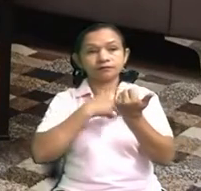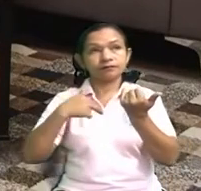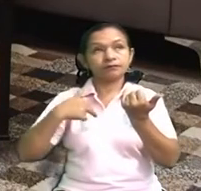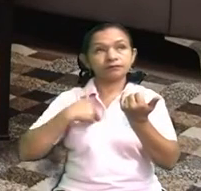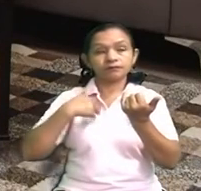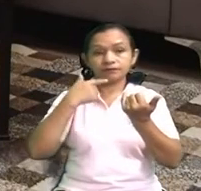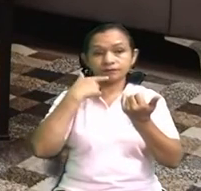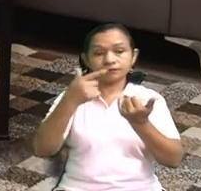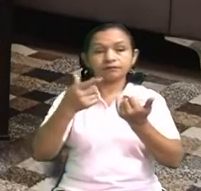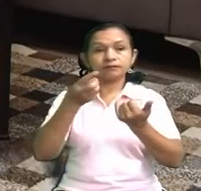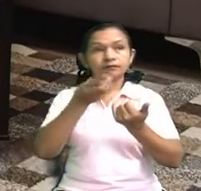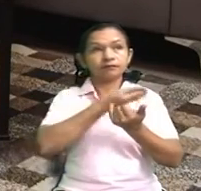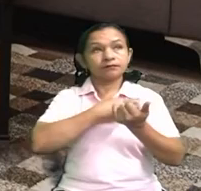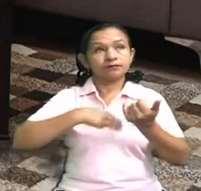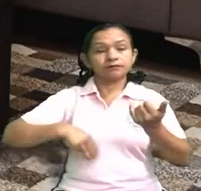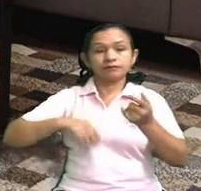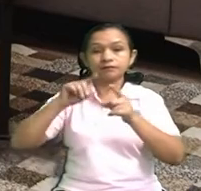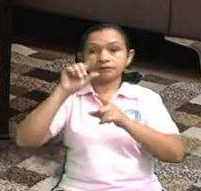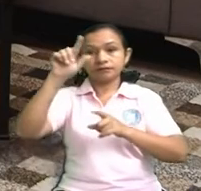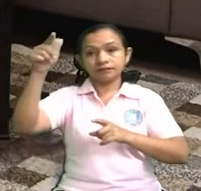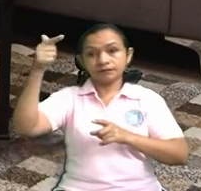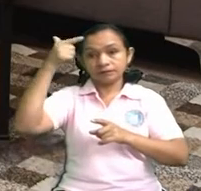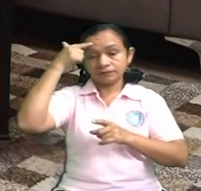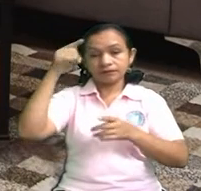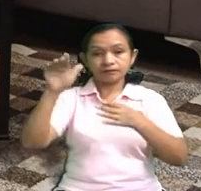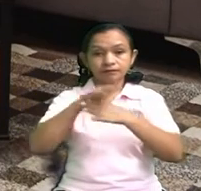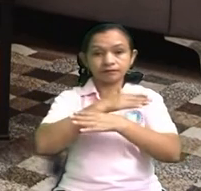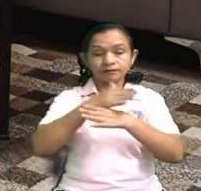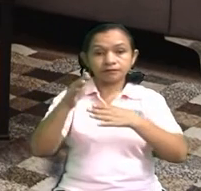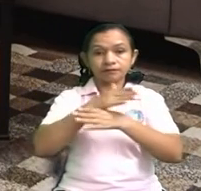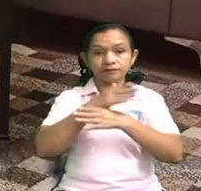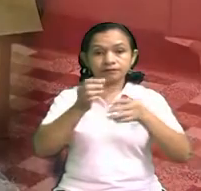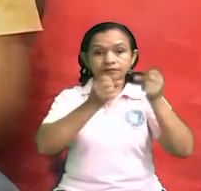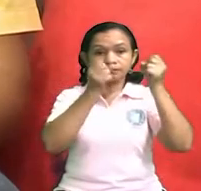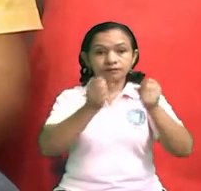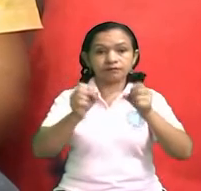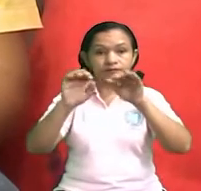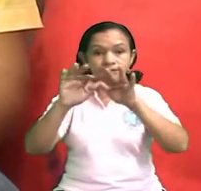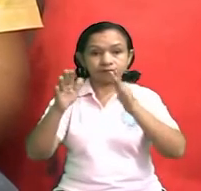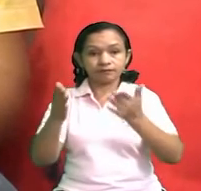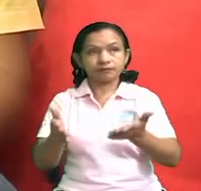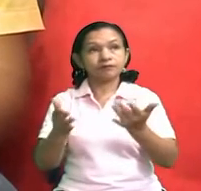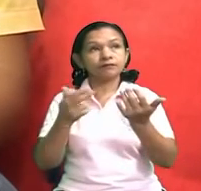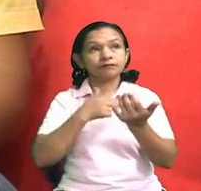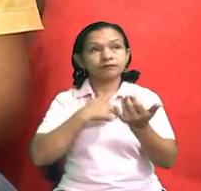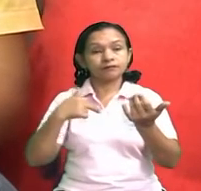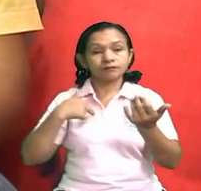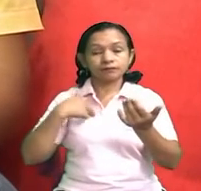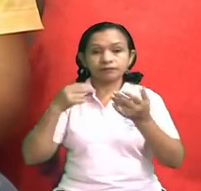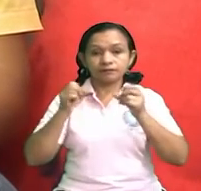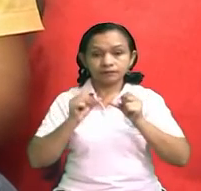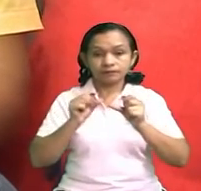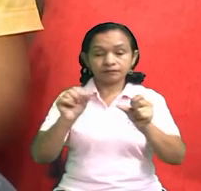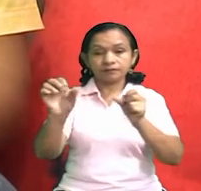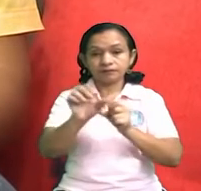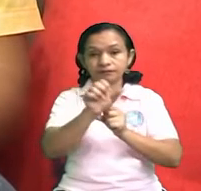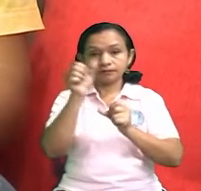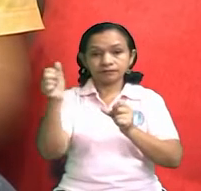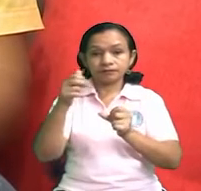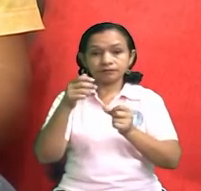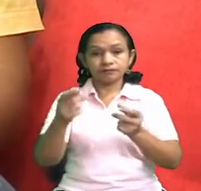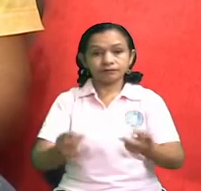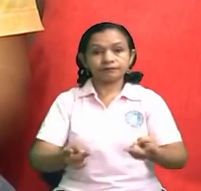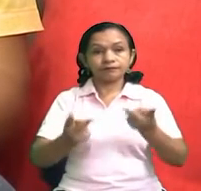de Gobernación. Una serie de compañeros hoy ya no nos acompañan, pasaron a otro plano de